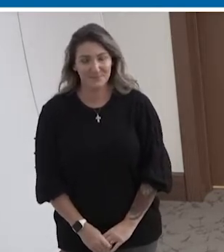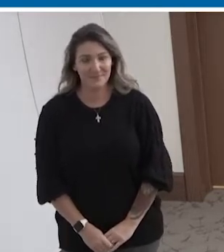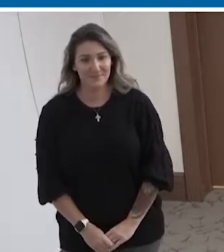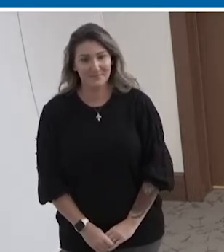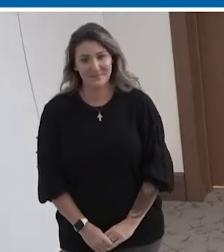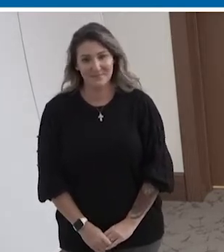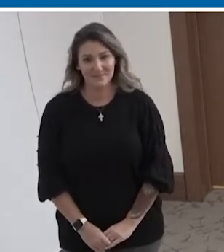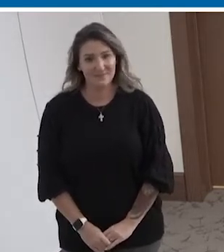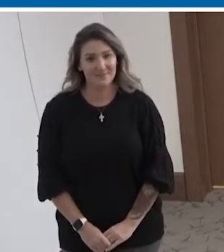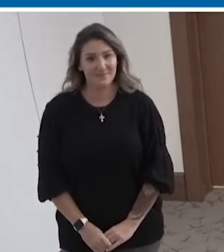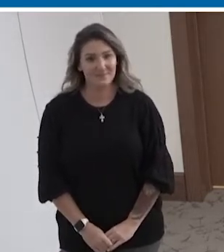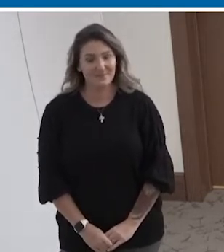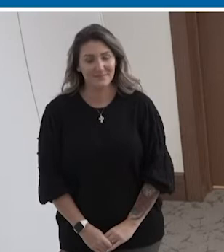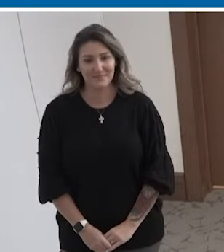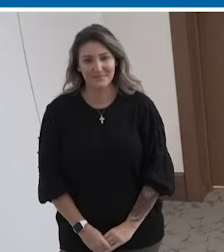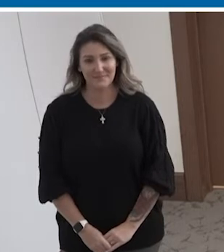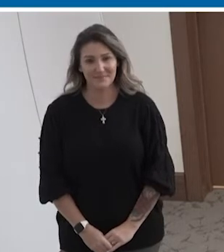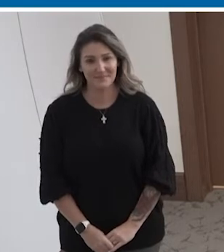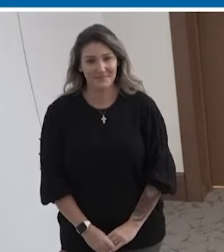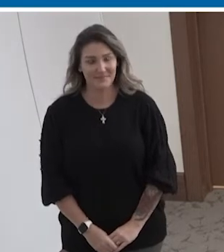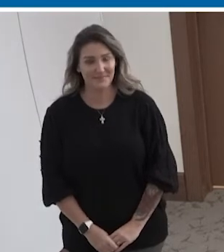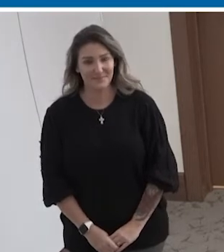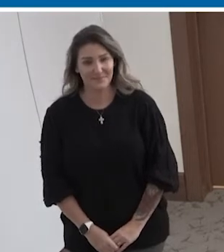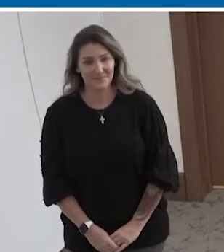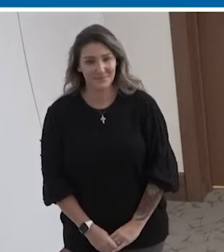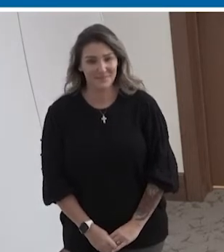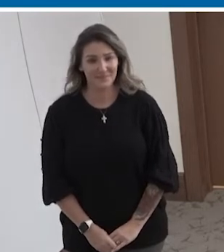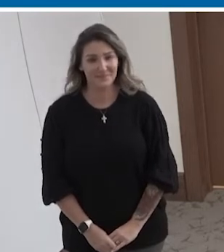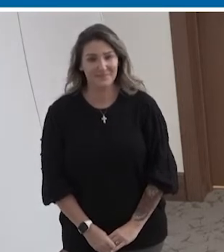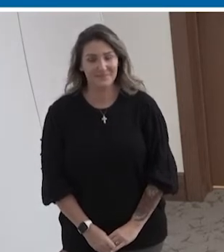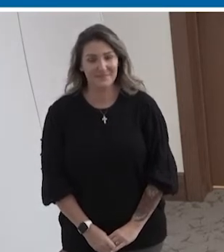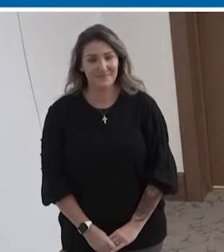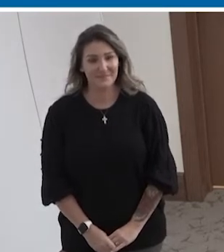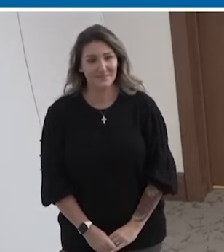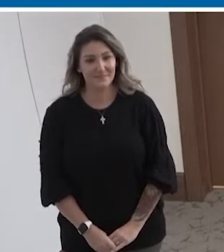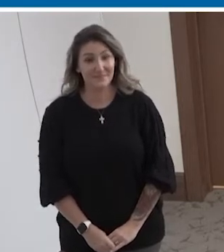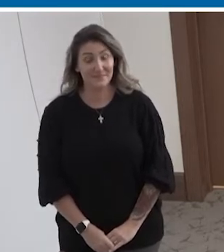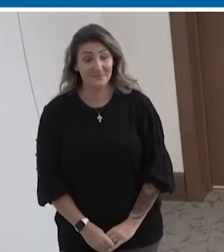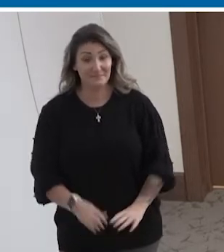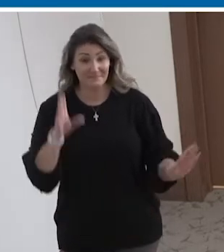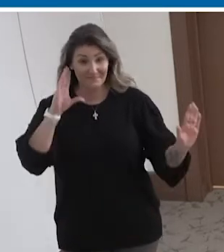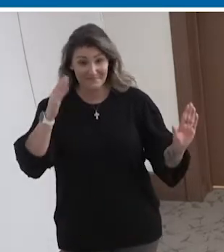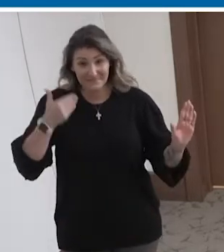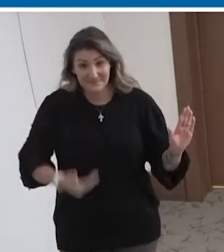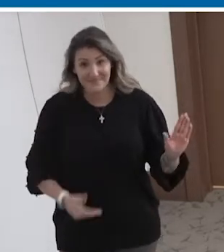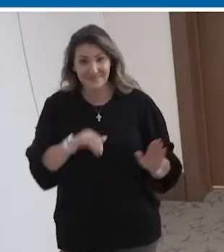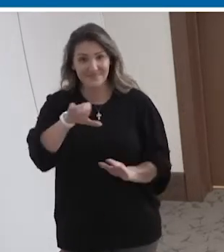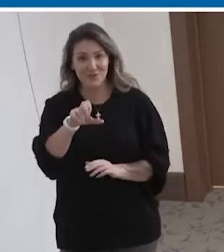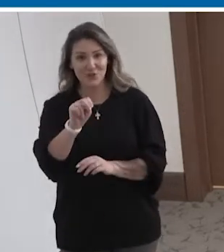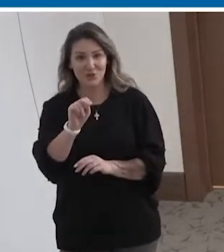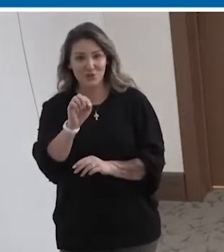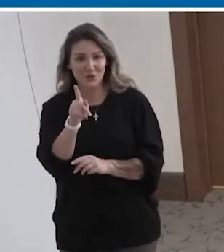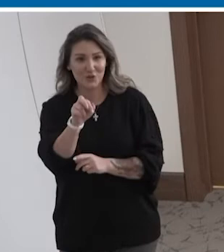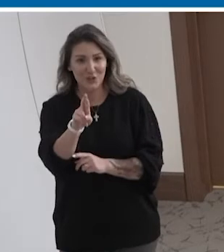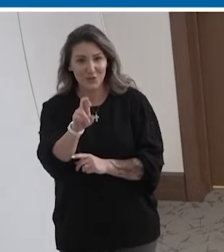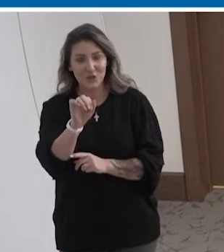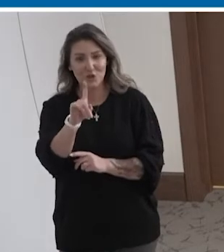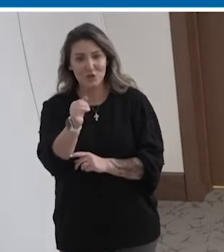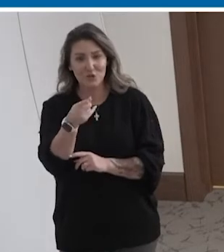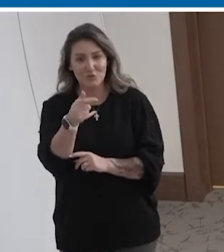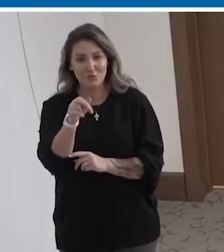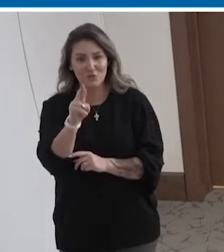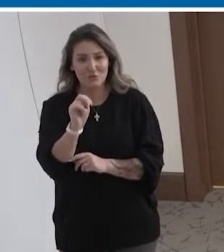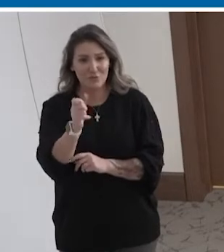responder las preguntas que hagan a Children's Mercy. I am Jennifer Schuster. I'm a pediatric